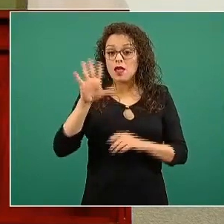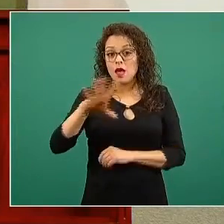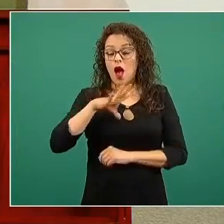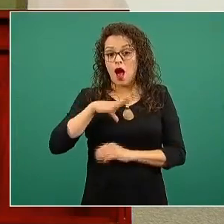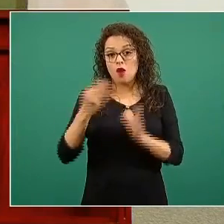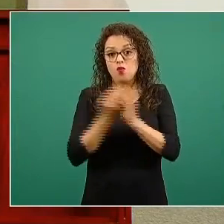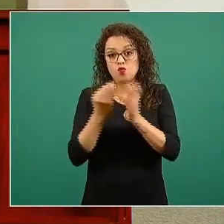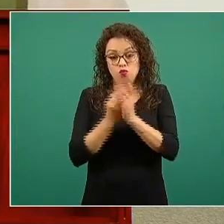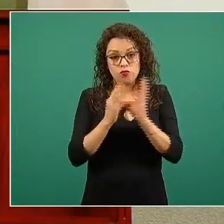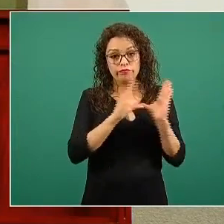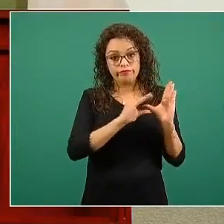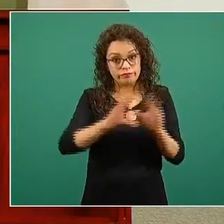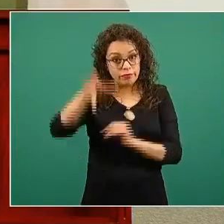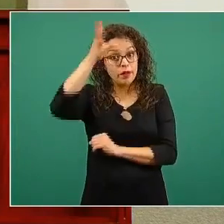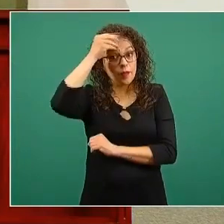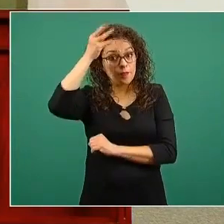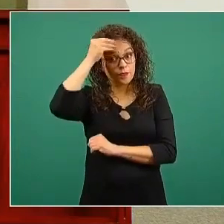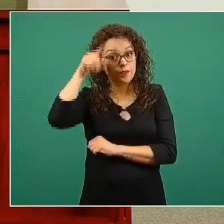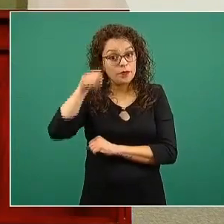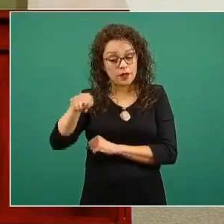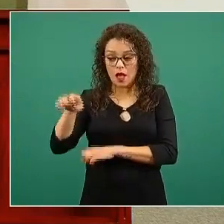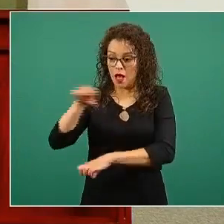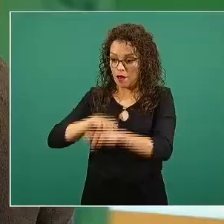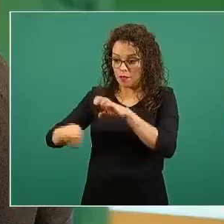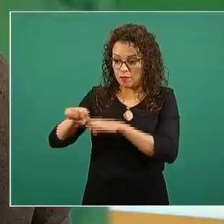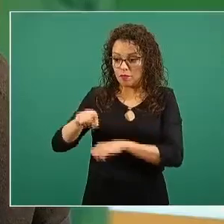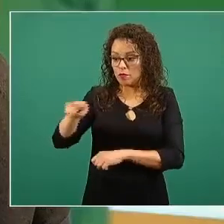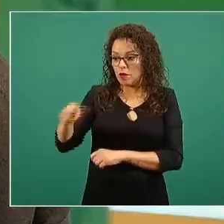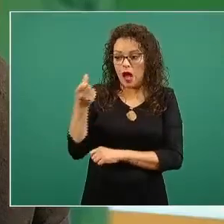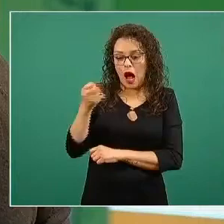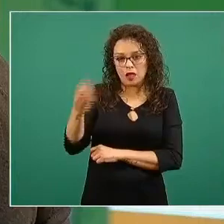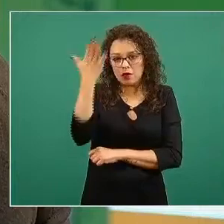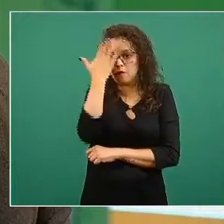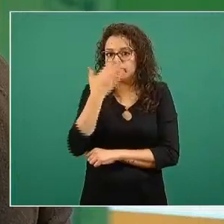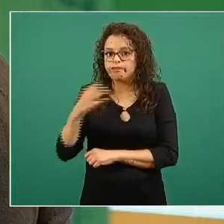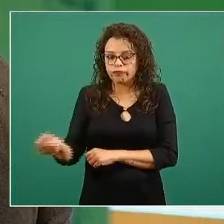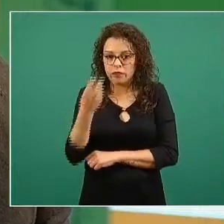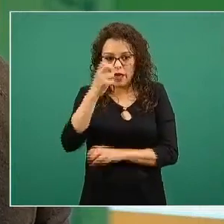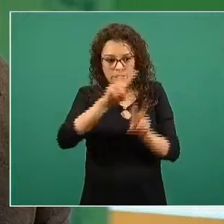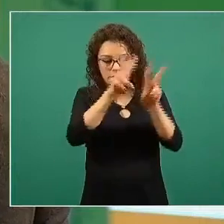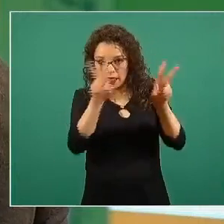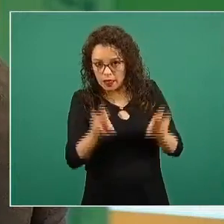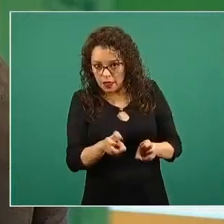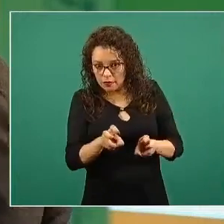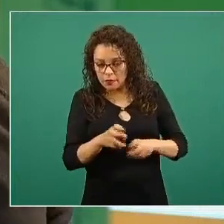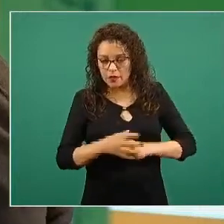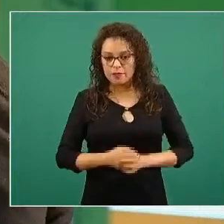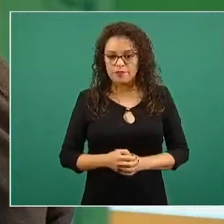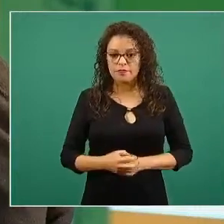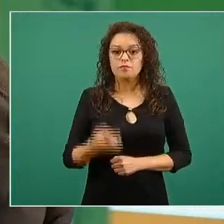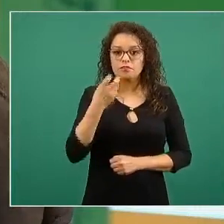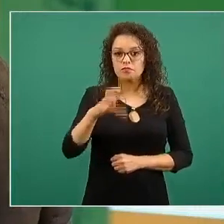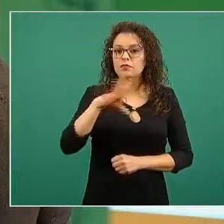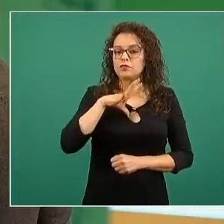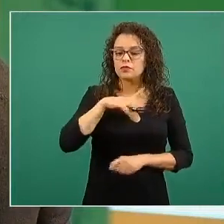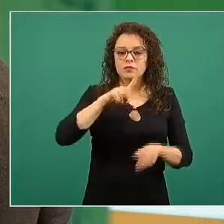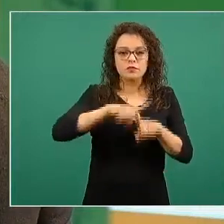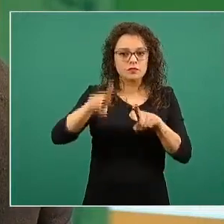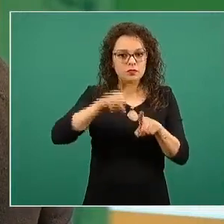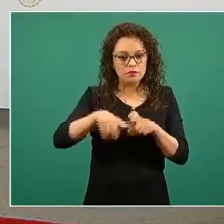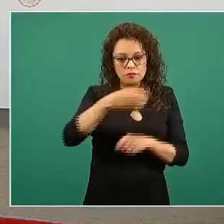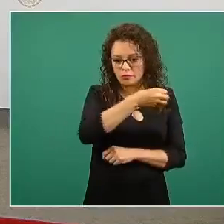empresas que se dedican a realizar este tipo de actividad y que por lo tanto implementan y llevan a cabo toda una serie de medidas